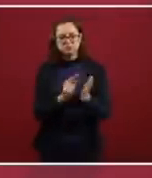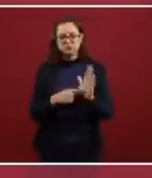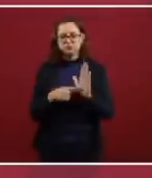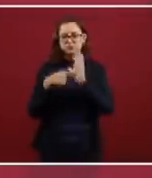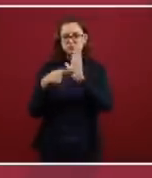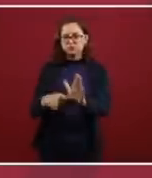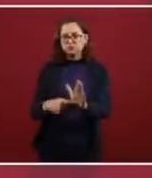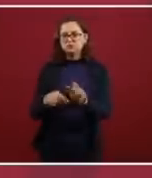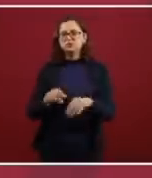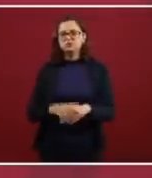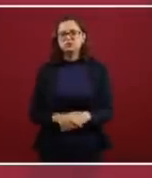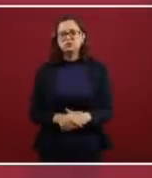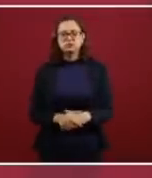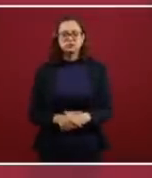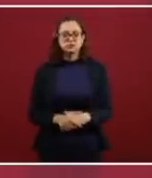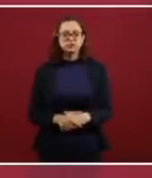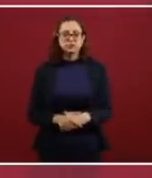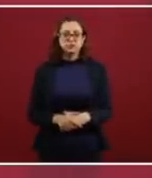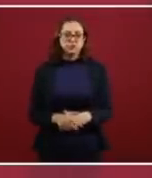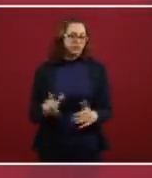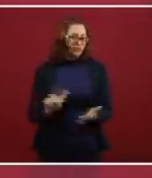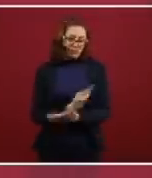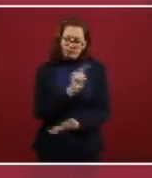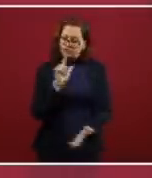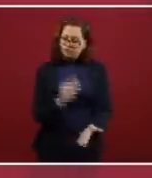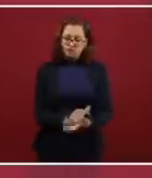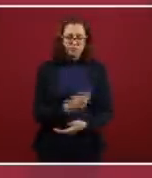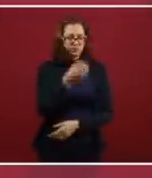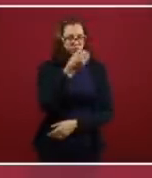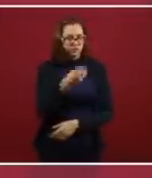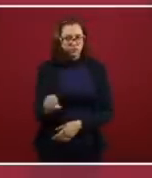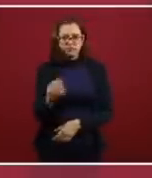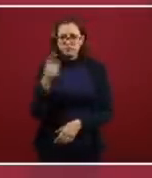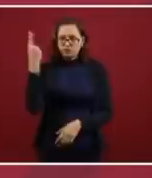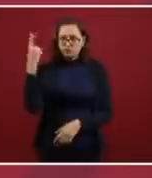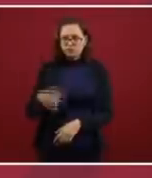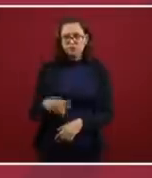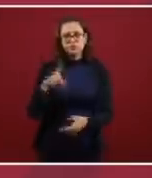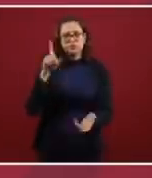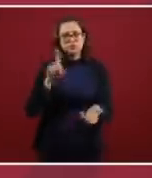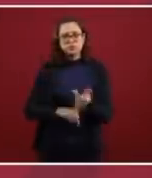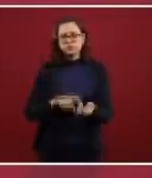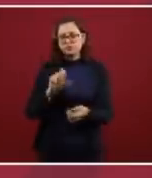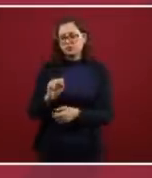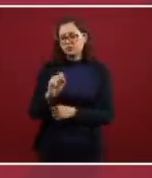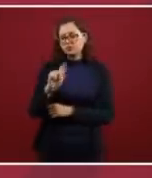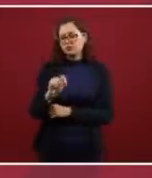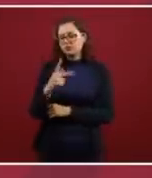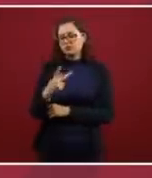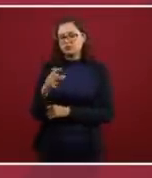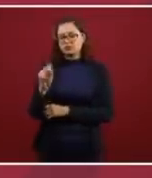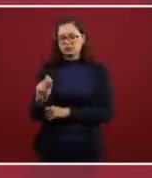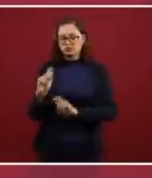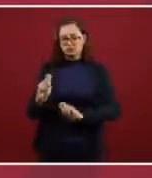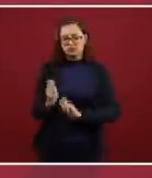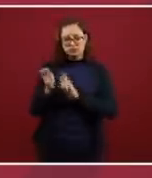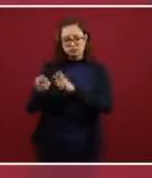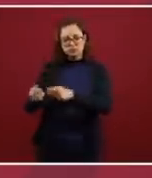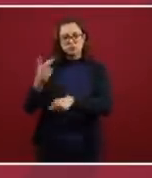cambios exigidos por la ley para que la Secretaría del Trabajo se ocupe de una parte